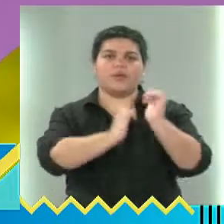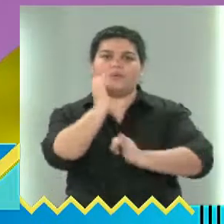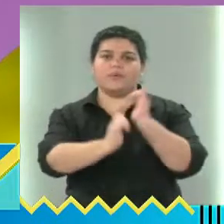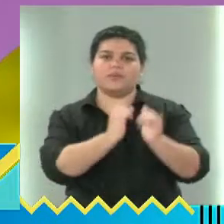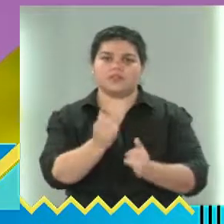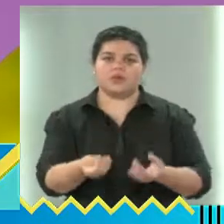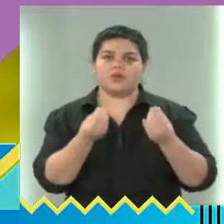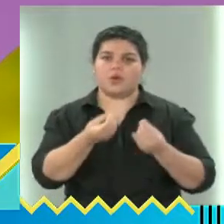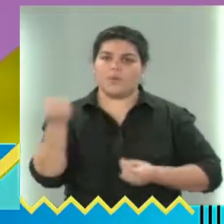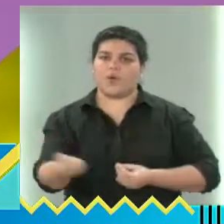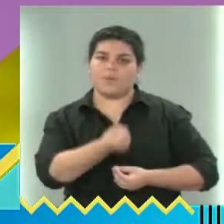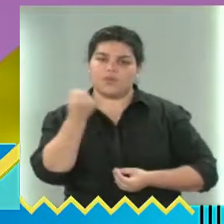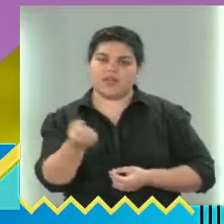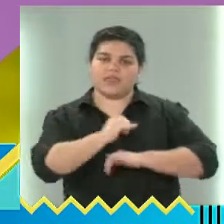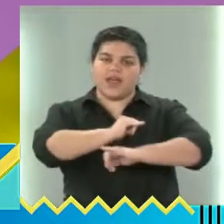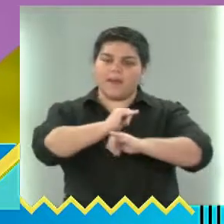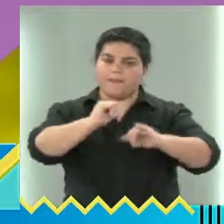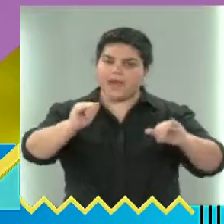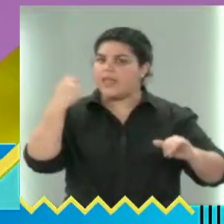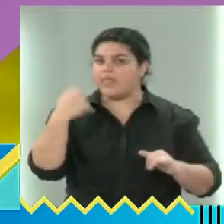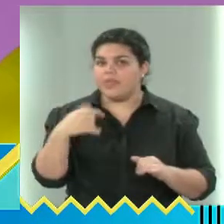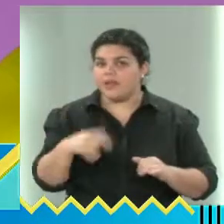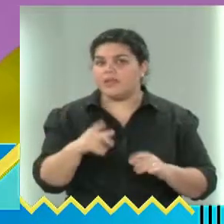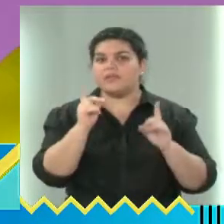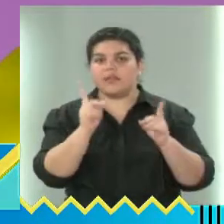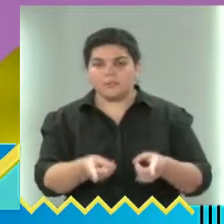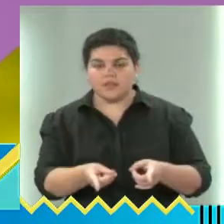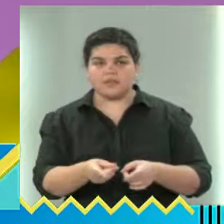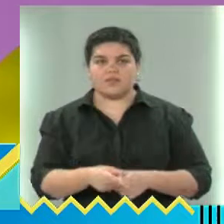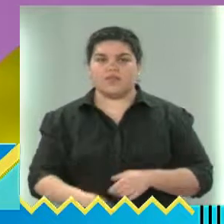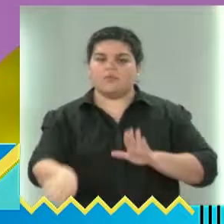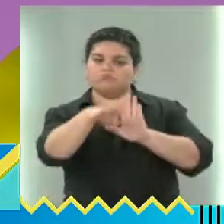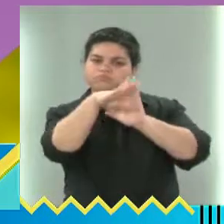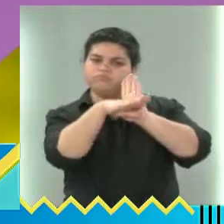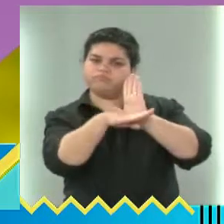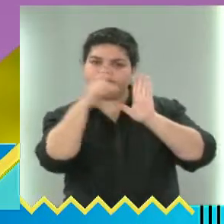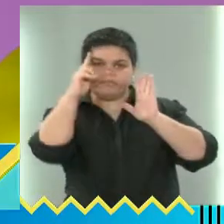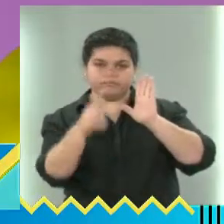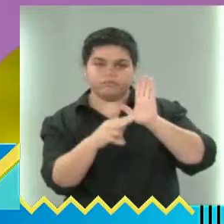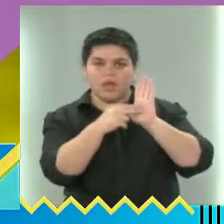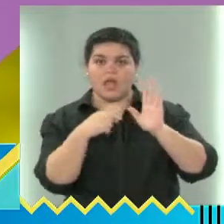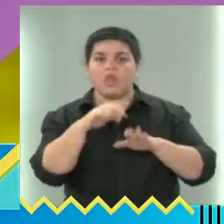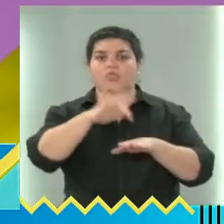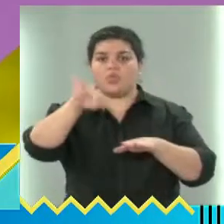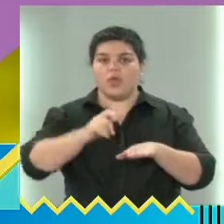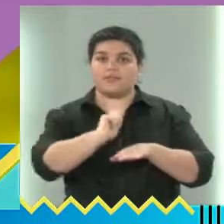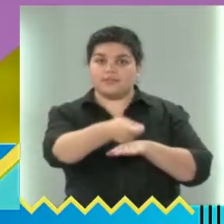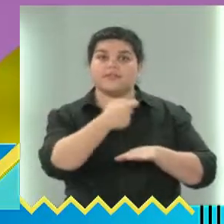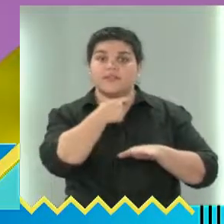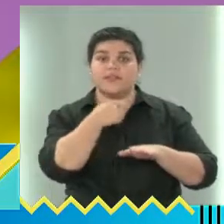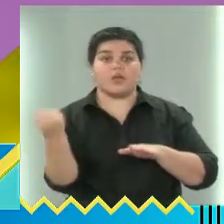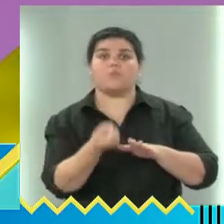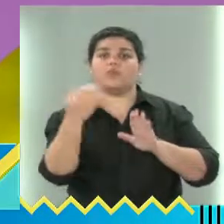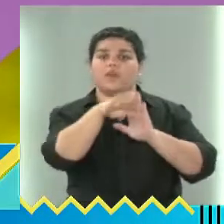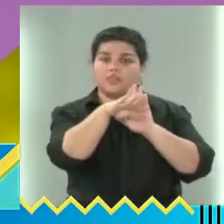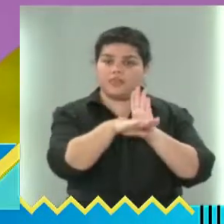sangre, cómo funcionan las campañas y sobre todo cuáles son los requisitos que hay que tener en cuenta a la hora de hacer una donación. Estamos en